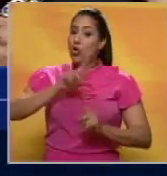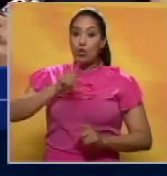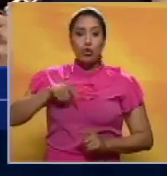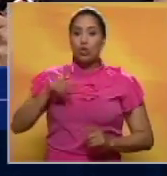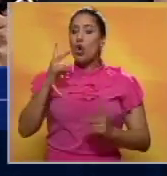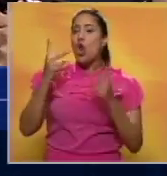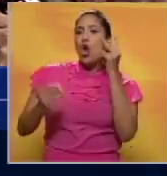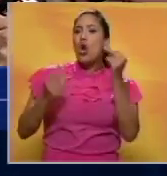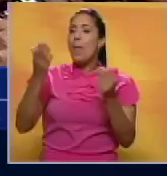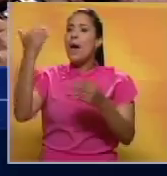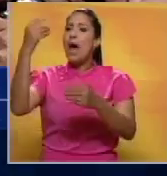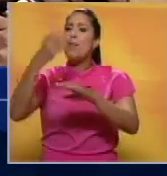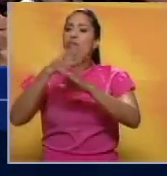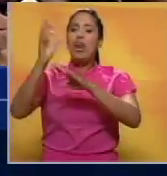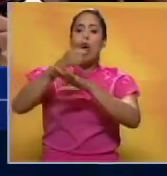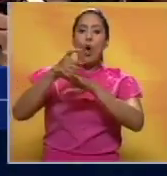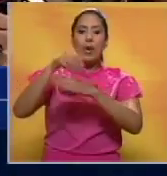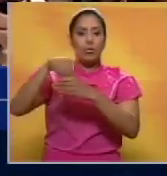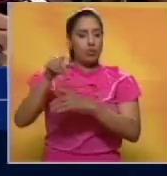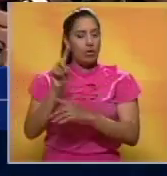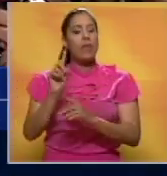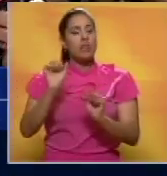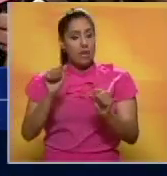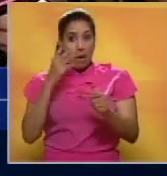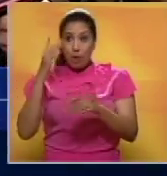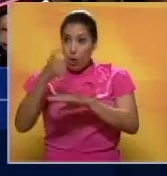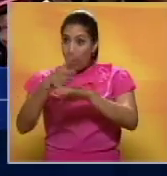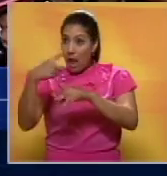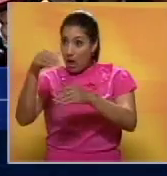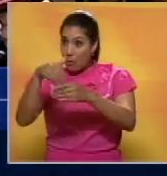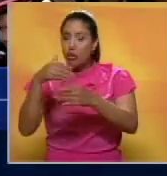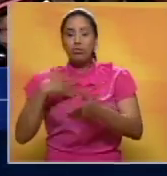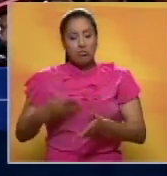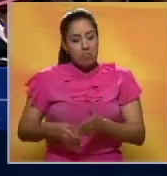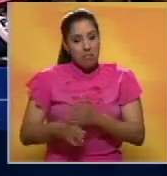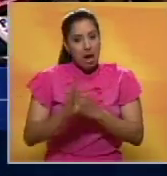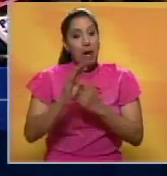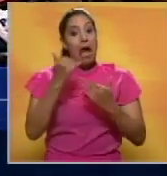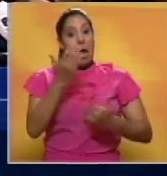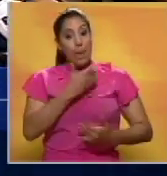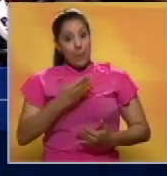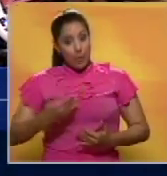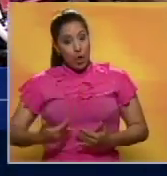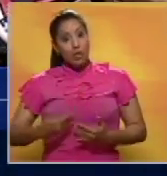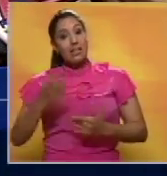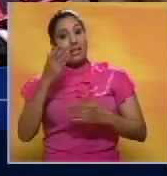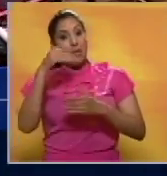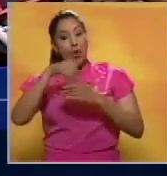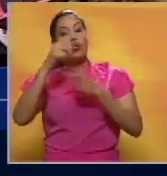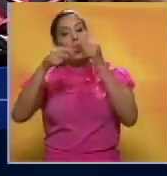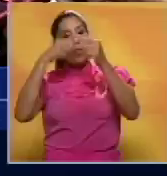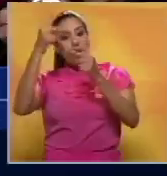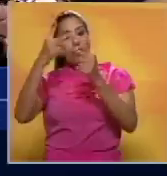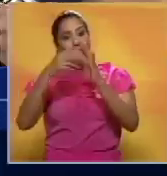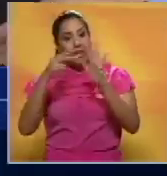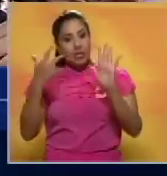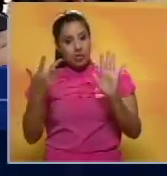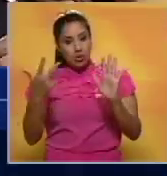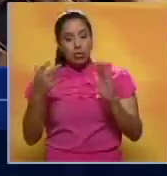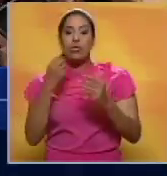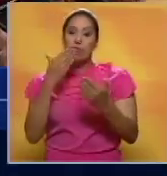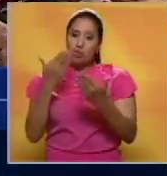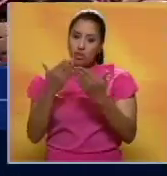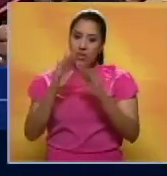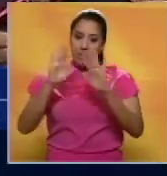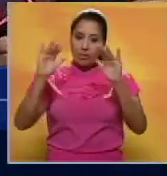nos oponemos a que haya elecciones regionales. Si las hay, iremos. Y elecciones presidenciales habrá en el 2018.